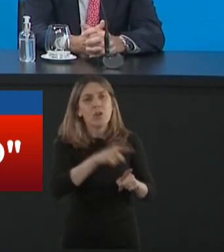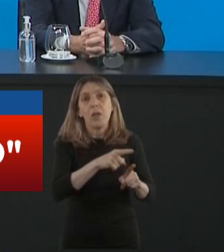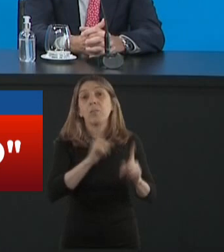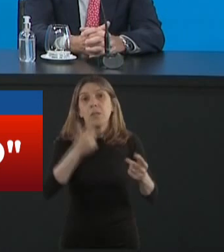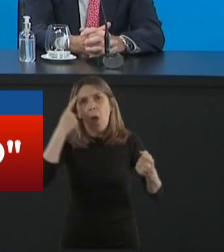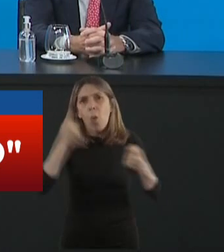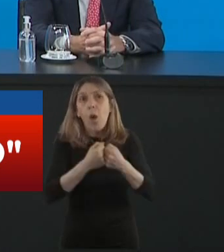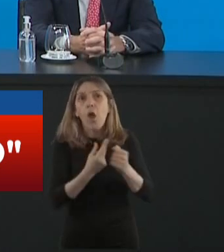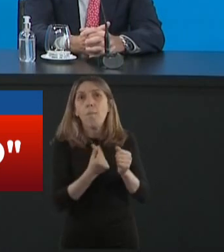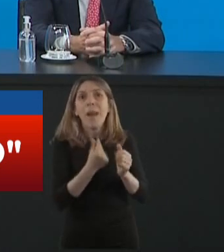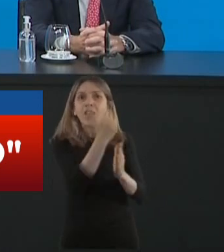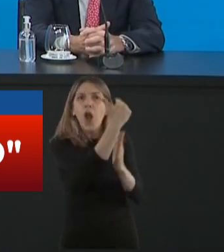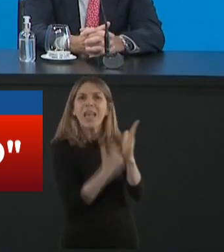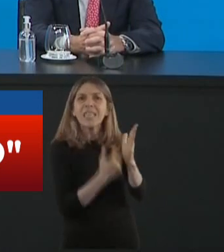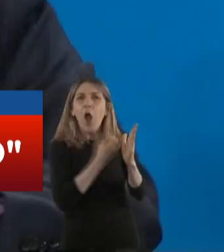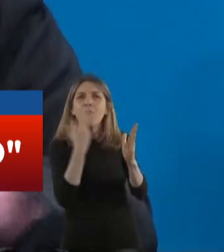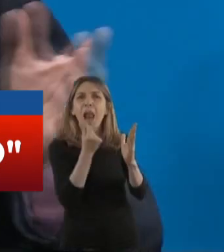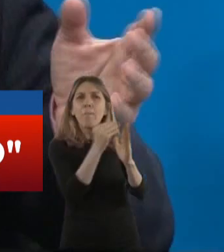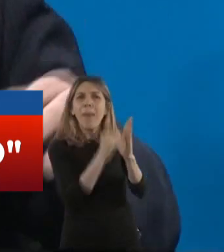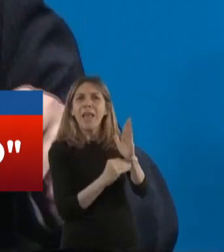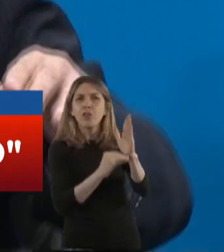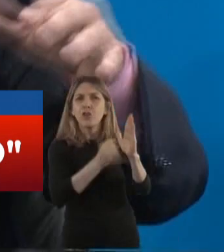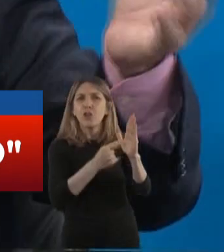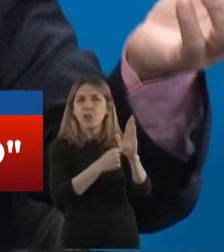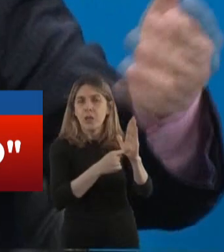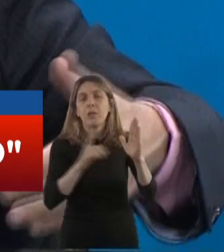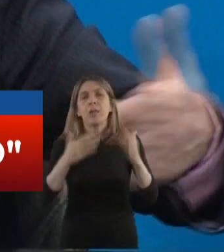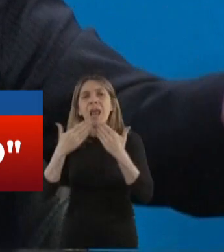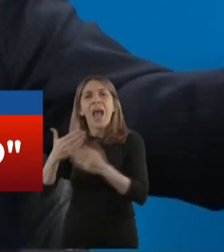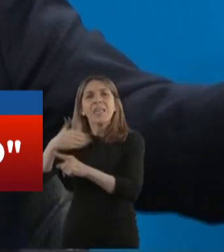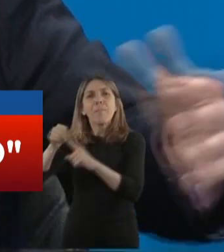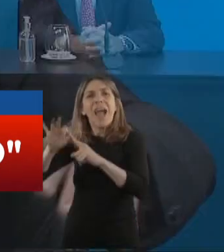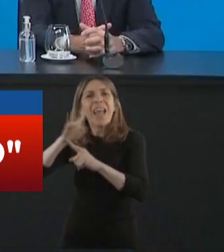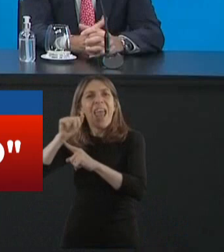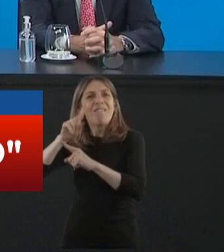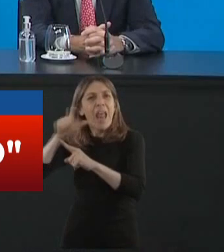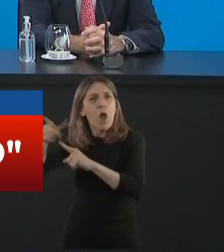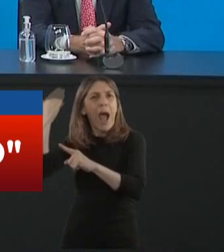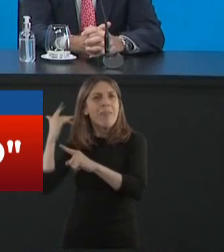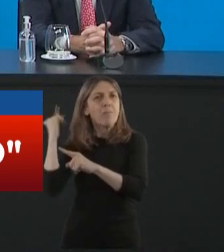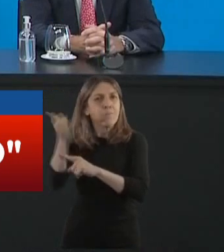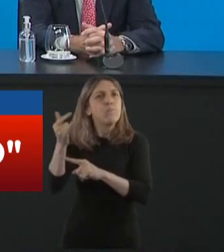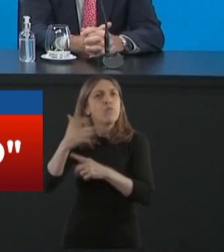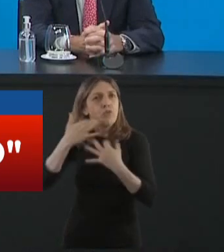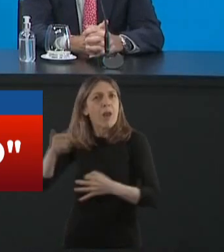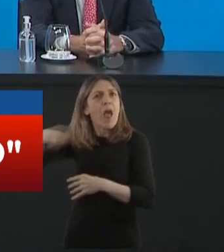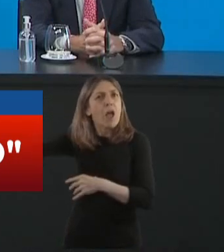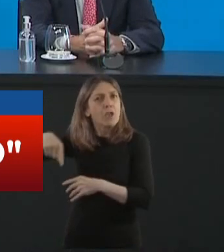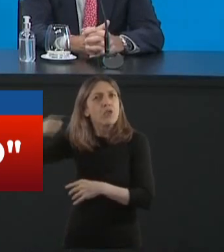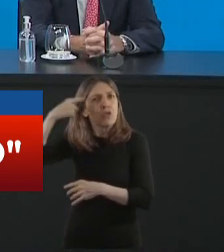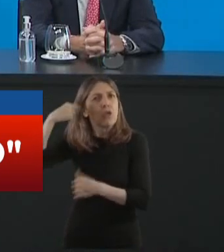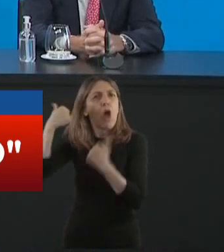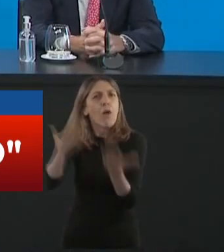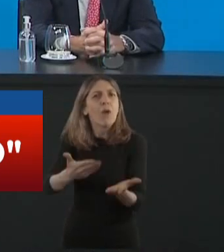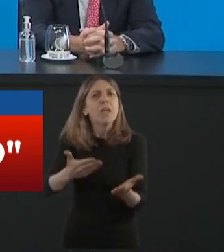precio de referencia y agradezco al señor Maquiavelo que fijó, que es cierto, ellos ofrecieron la totalidad